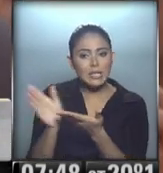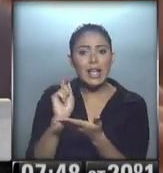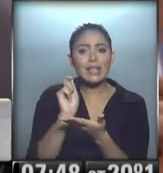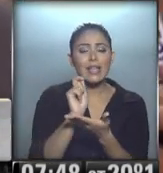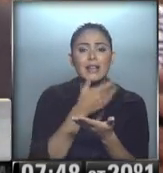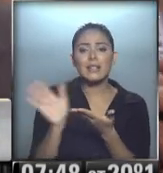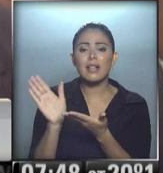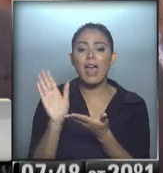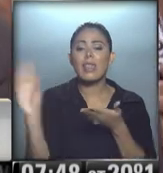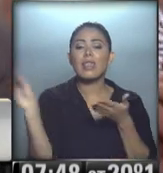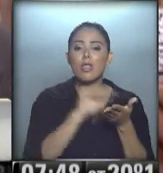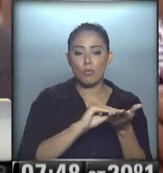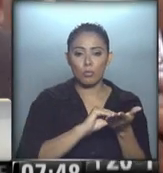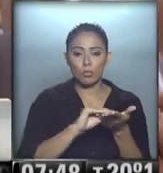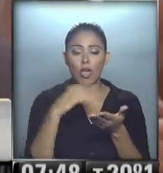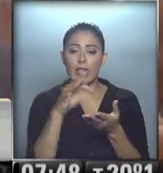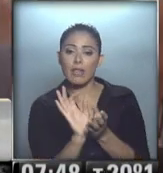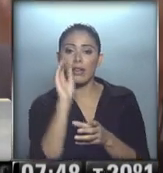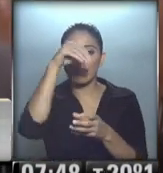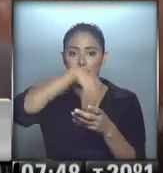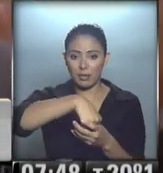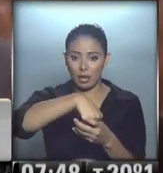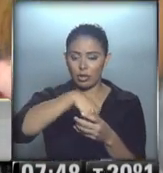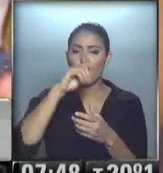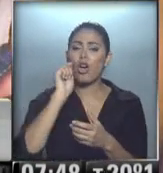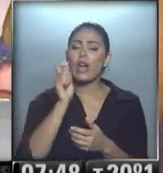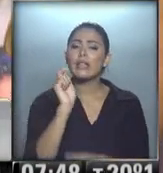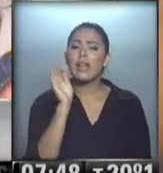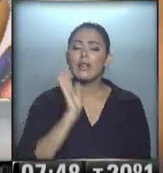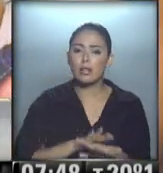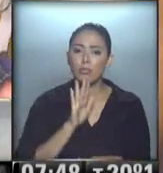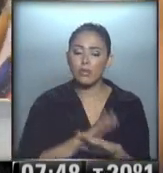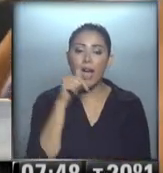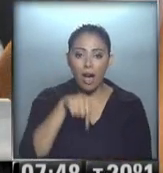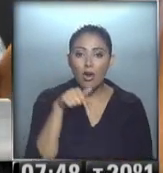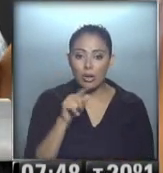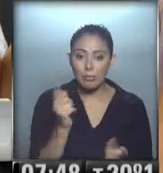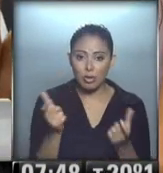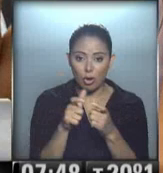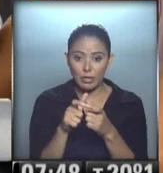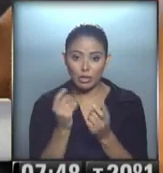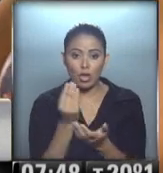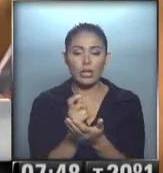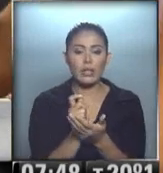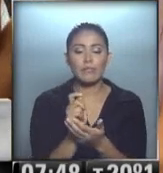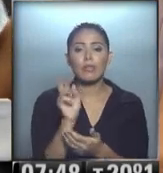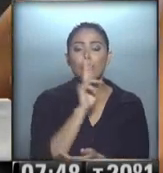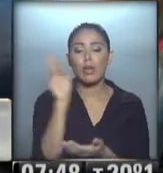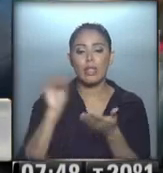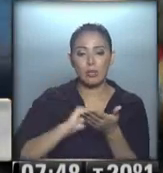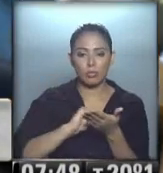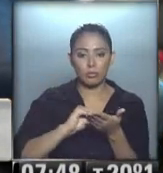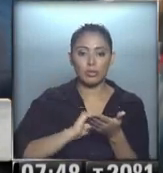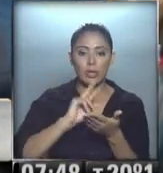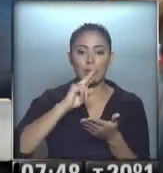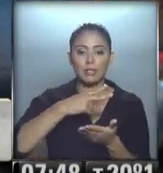diputados que tienen que integrar la Comisión de Educación. ¿Quién está a cargo por estas horas de la Comisión de Educación? La diputada Estela